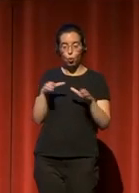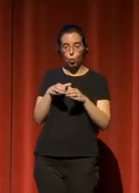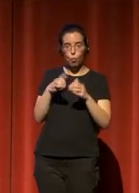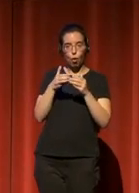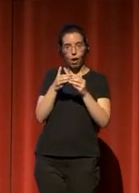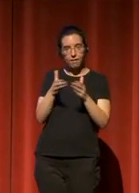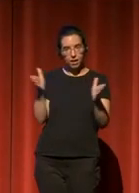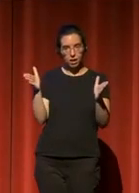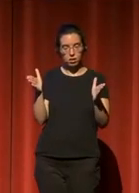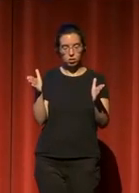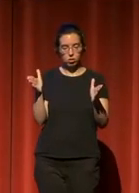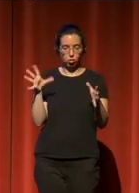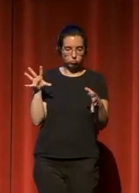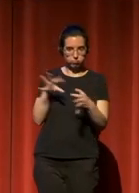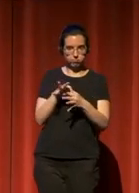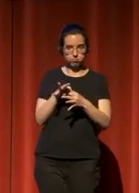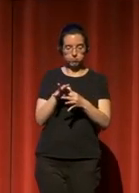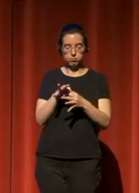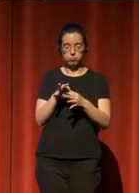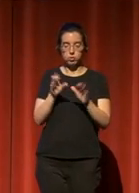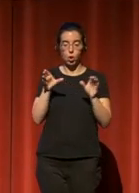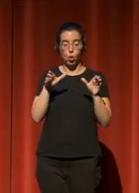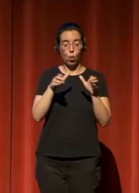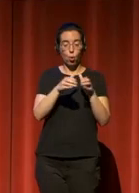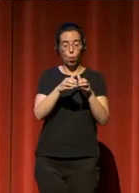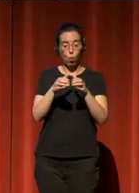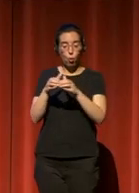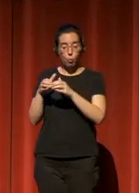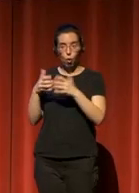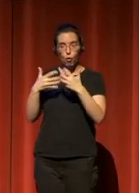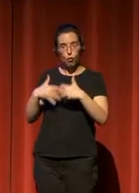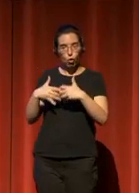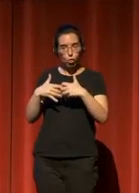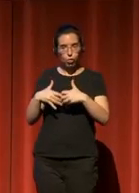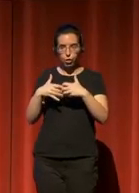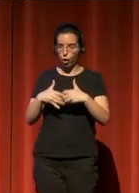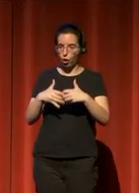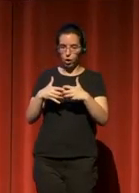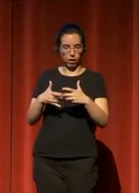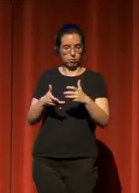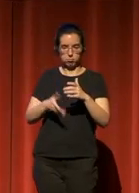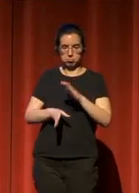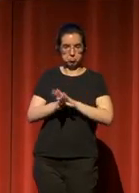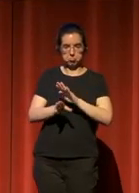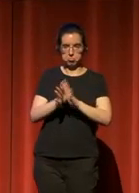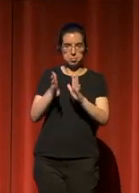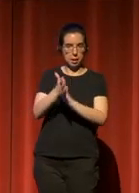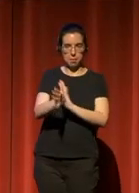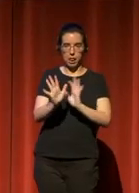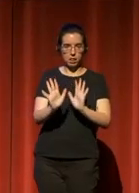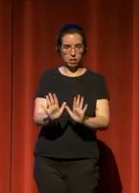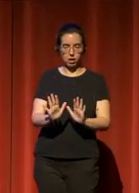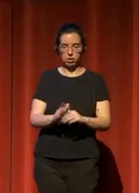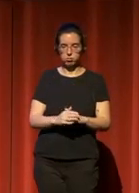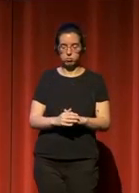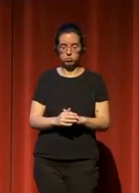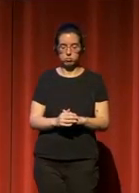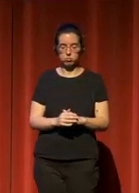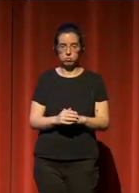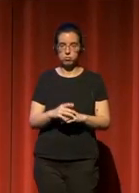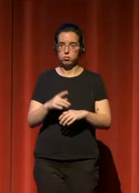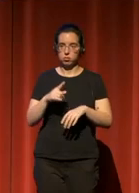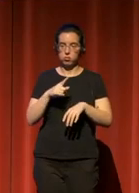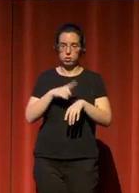eh eh grupos que funcionan de manera permanente eh eh a lo largo